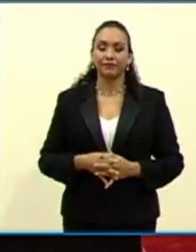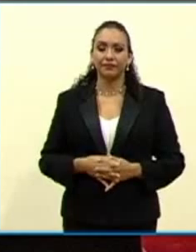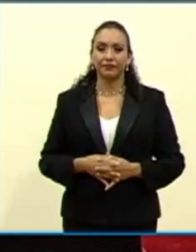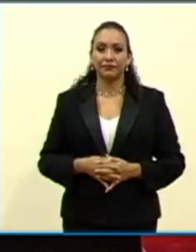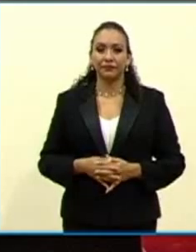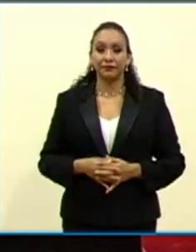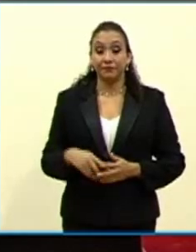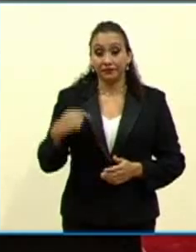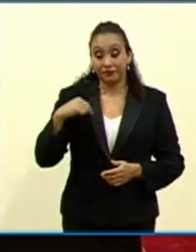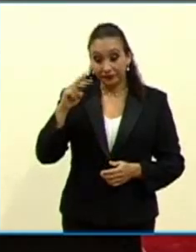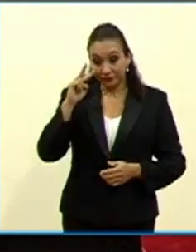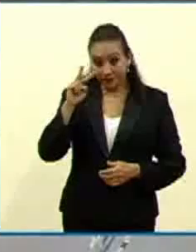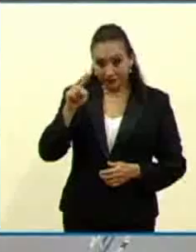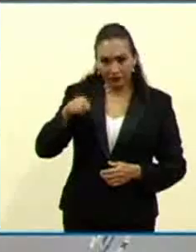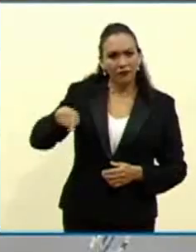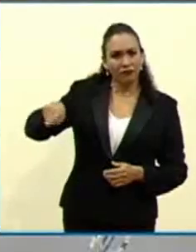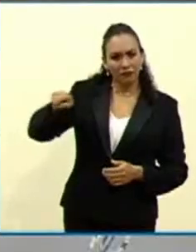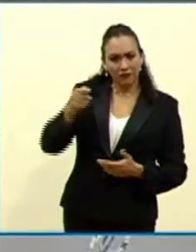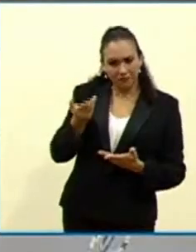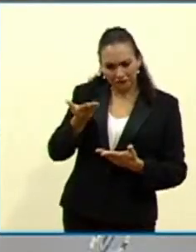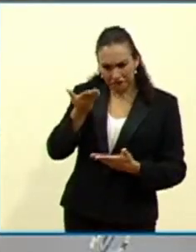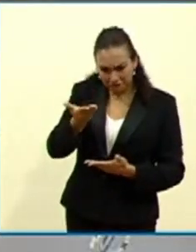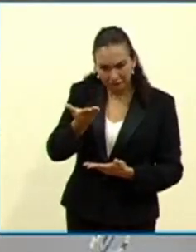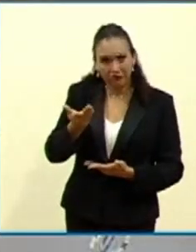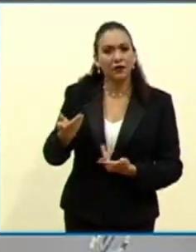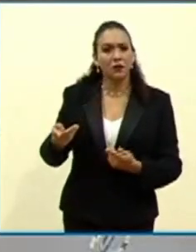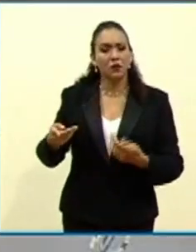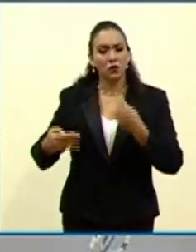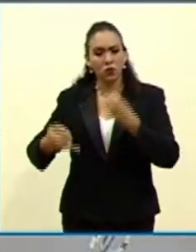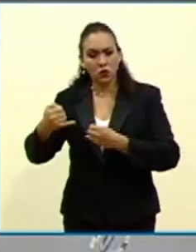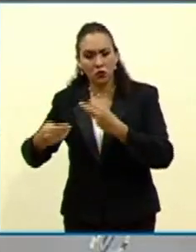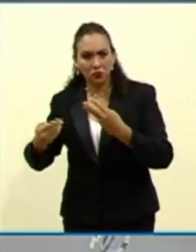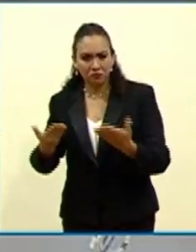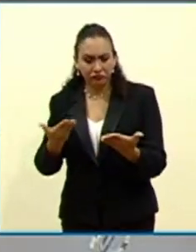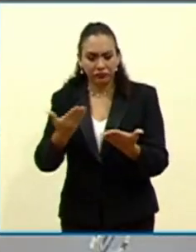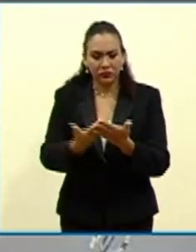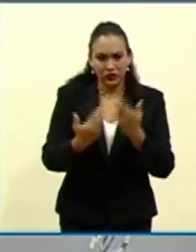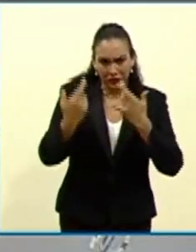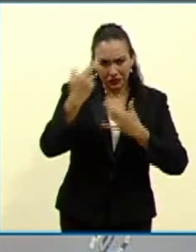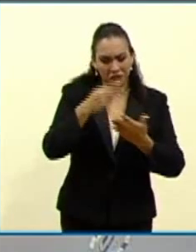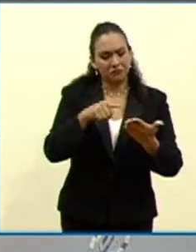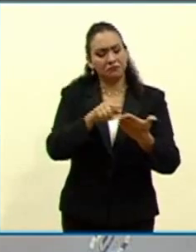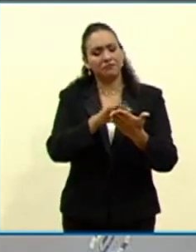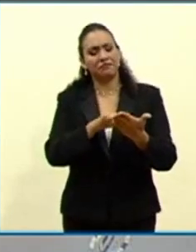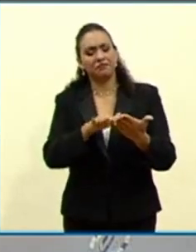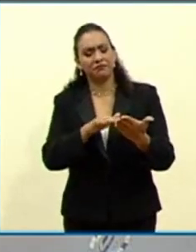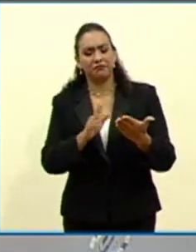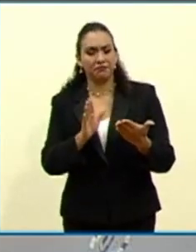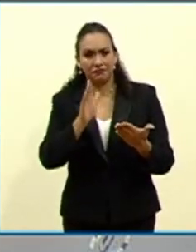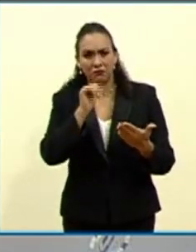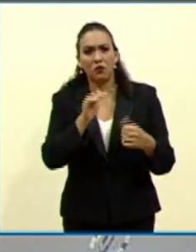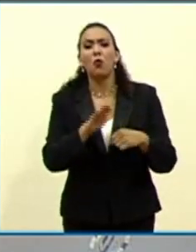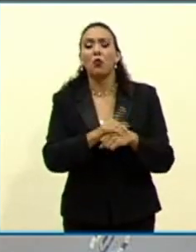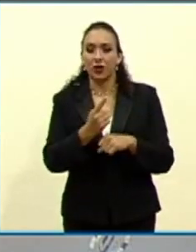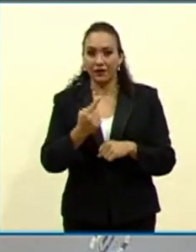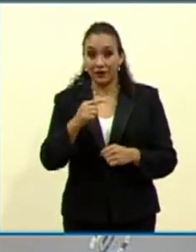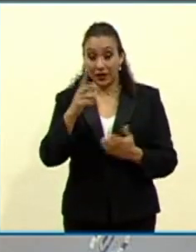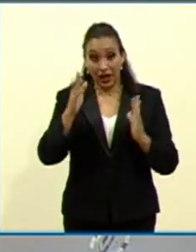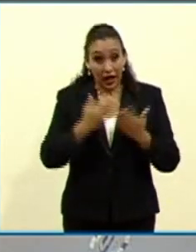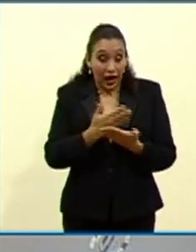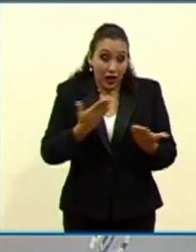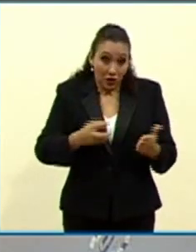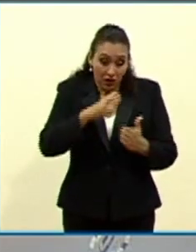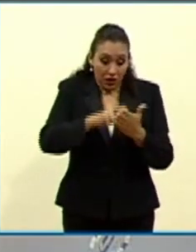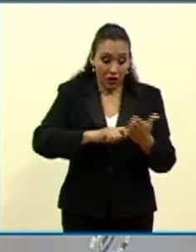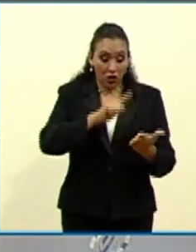que la petición de medidas cautelares de los promoventes ha quedado sin materia, ya que el procedimiento de reforma